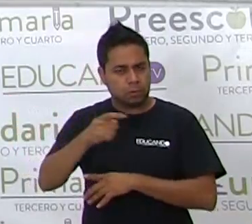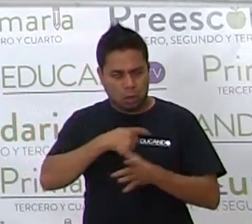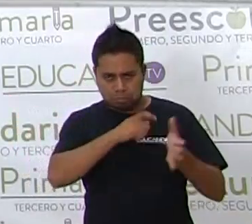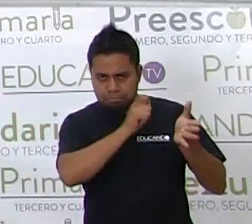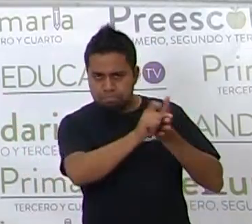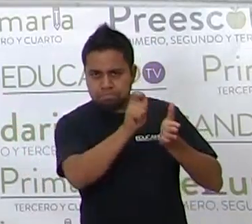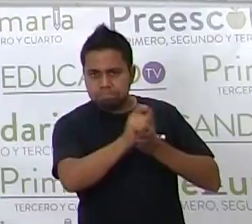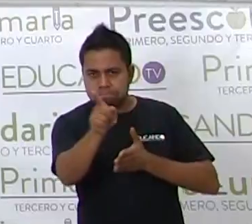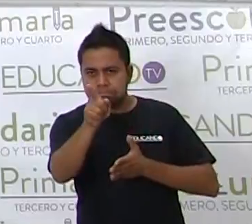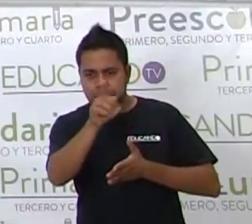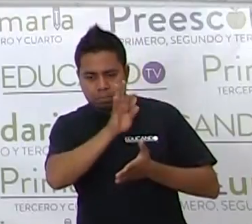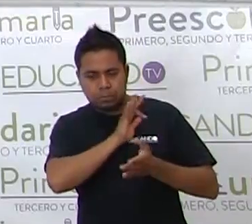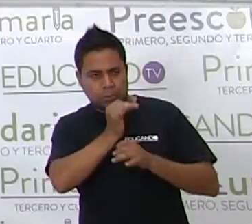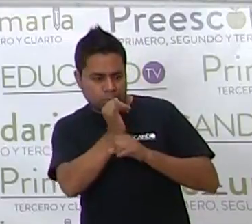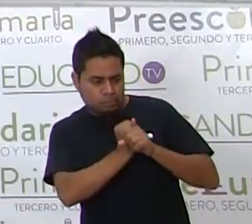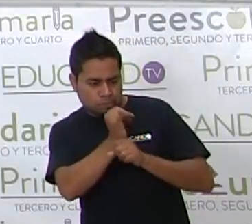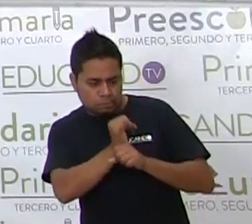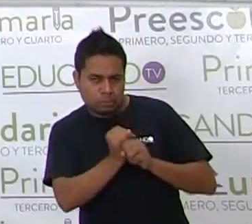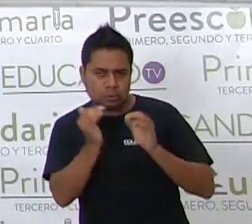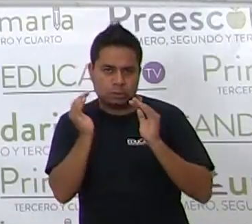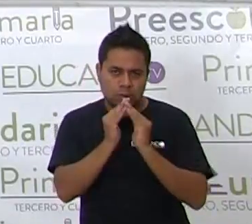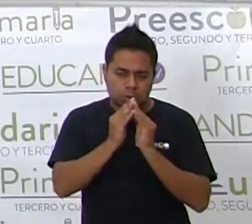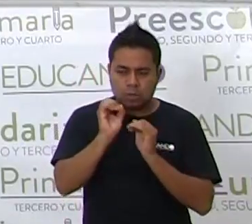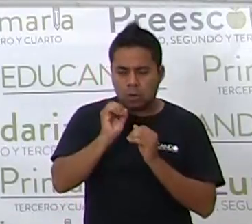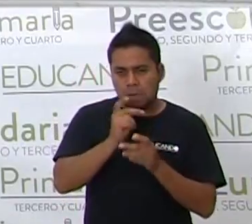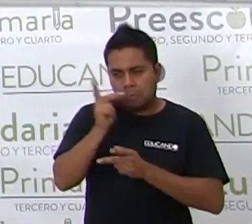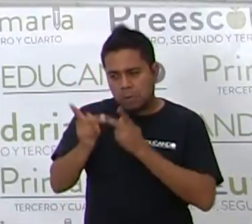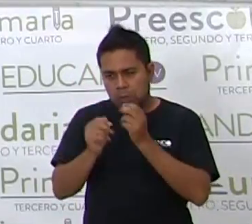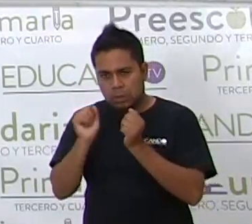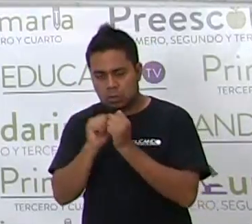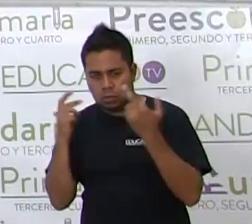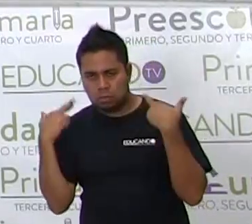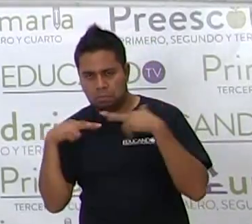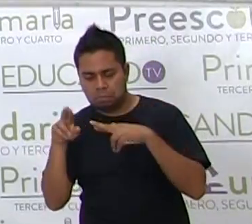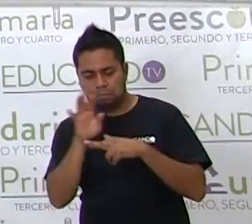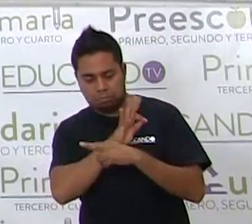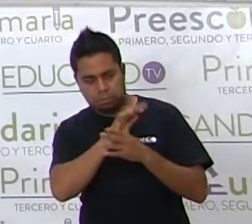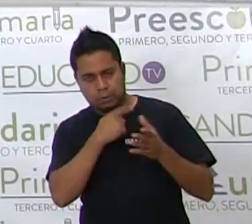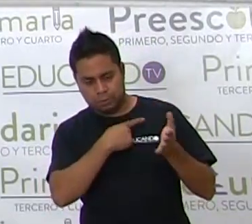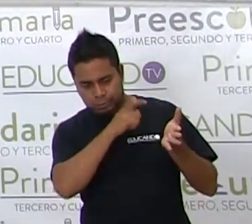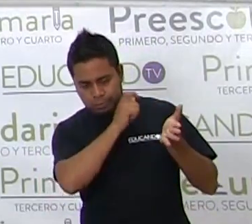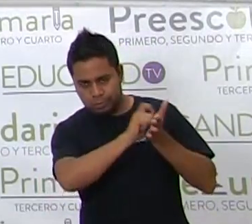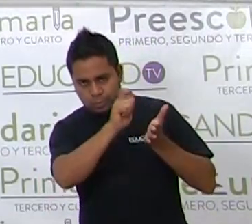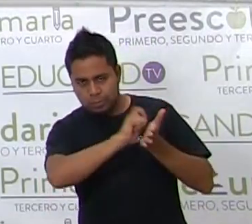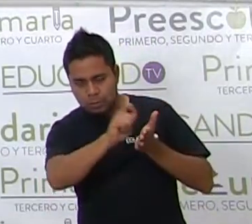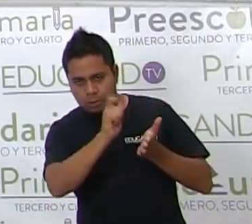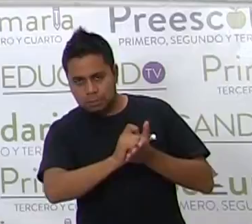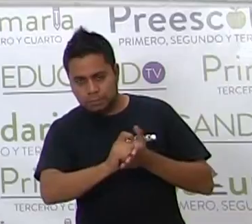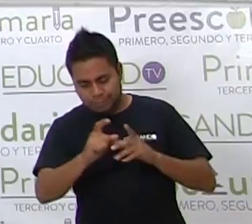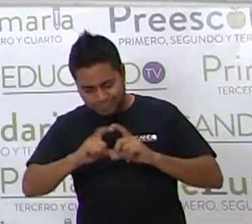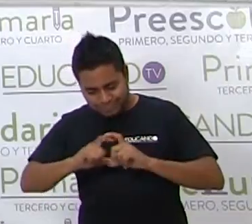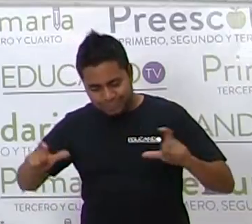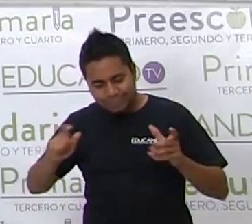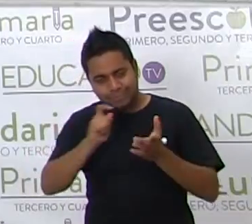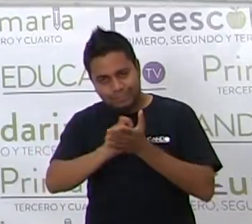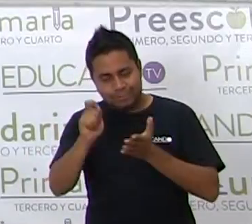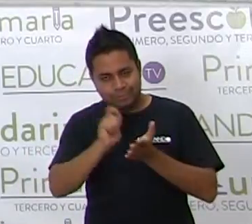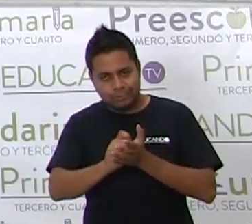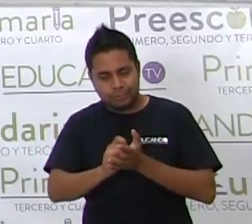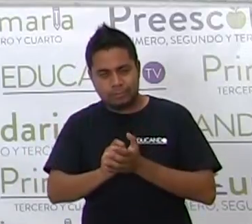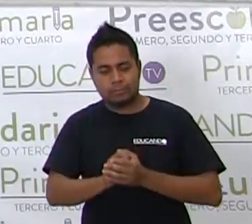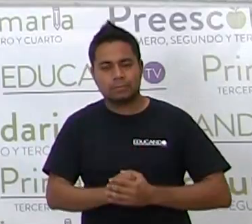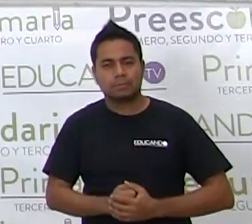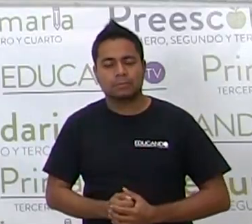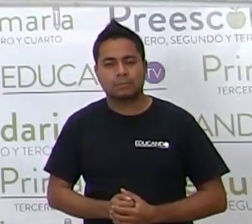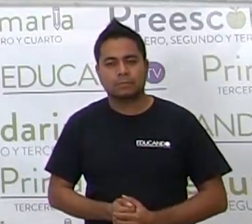escribir para que tú lo puedas investigar en casa o preguntar con el maestro, ¿sale? Vamos a escribirlo acá.